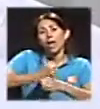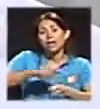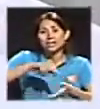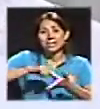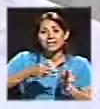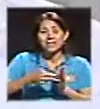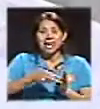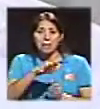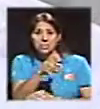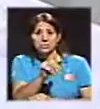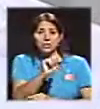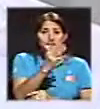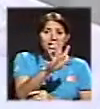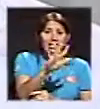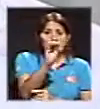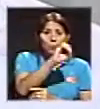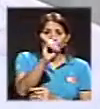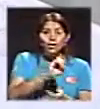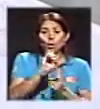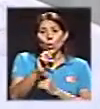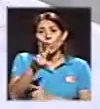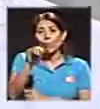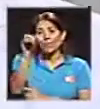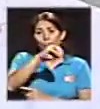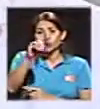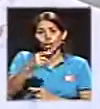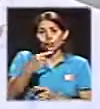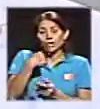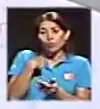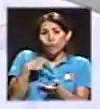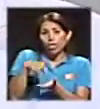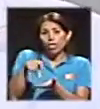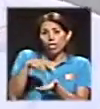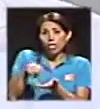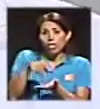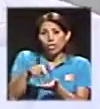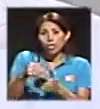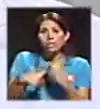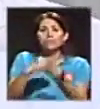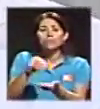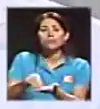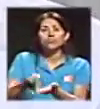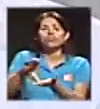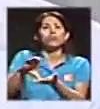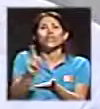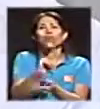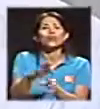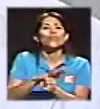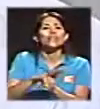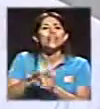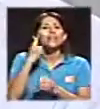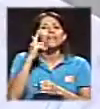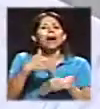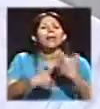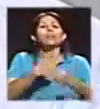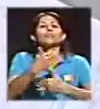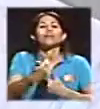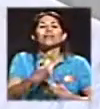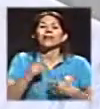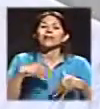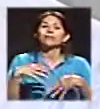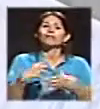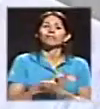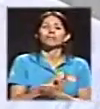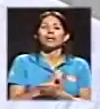cotización. Eso nunca va a ser suficiente para que una persona pueda financiar su vejez. Es por eso que esto es añadido a lo que ya da un sistema